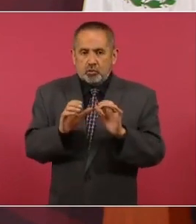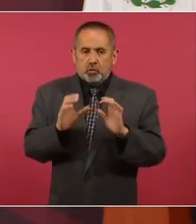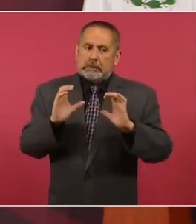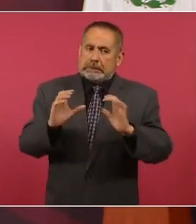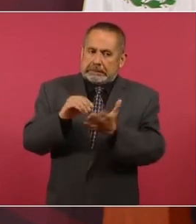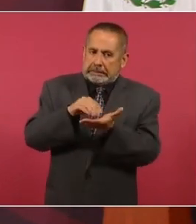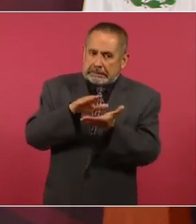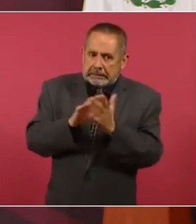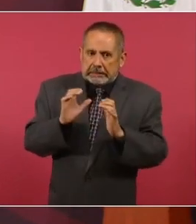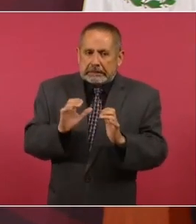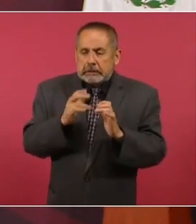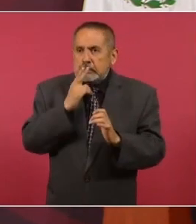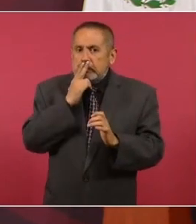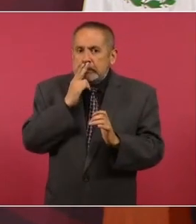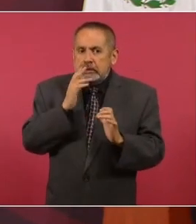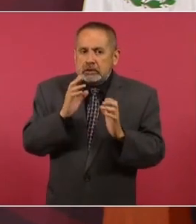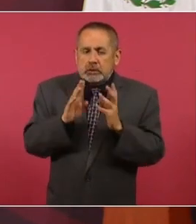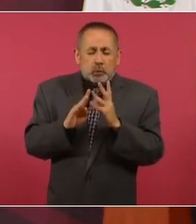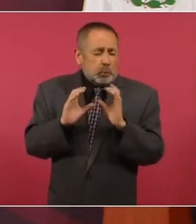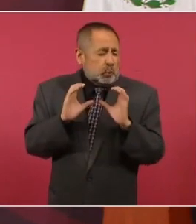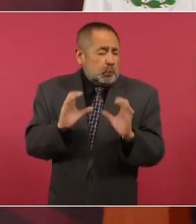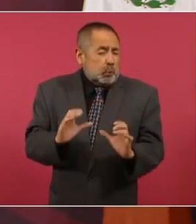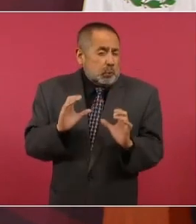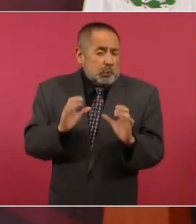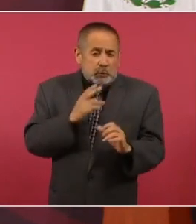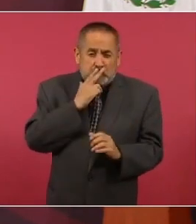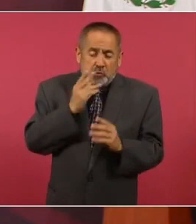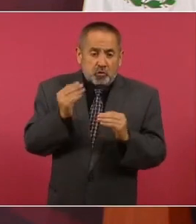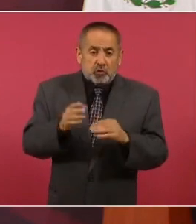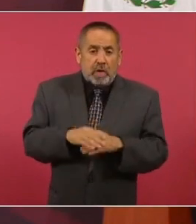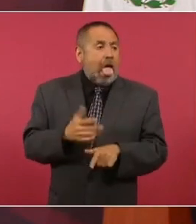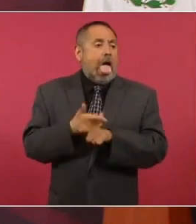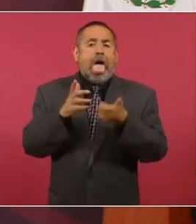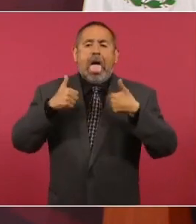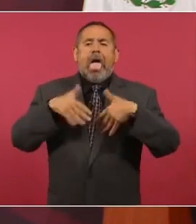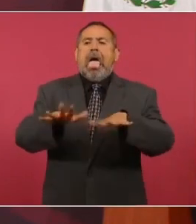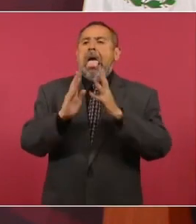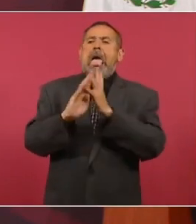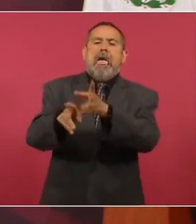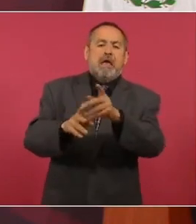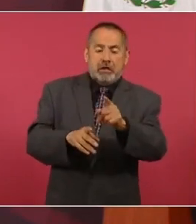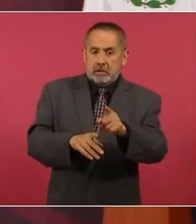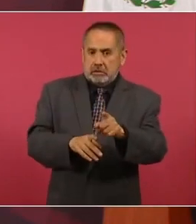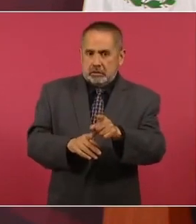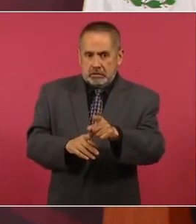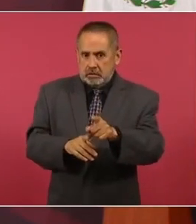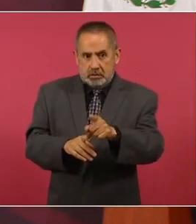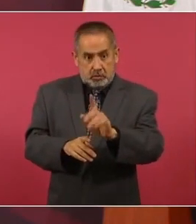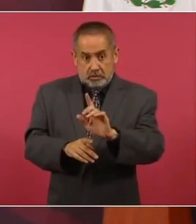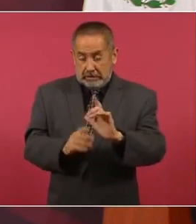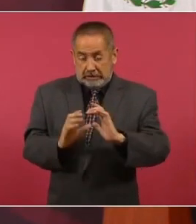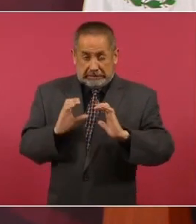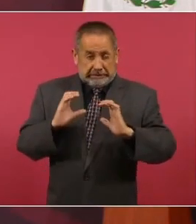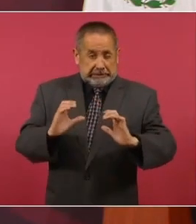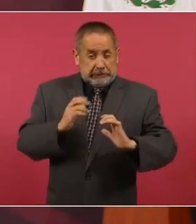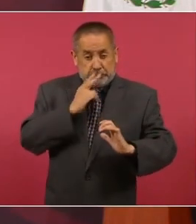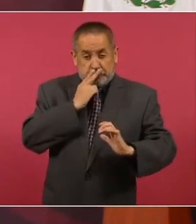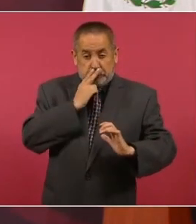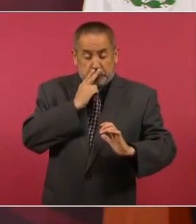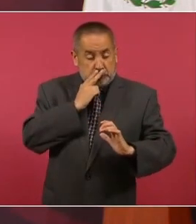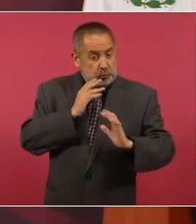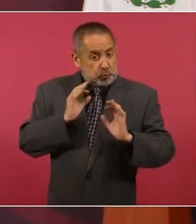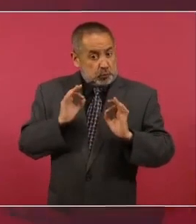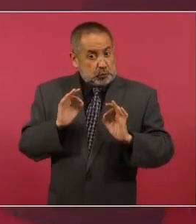reservación, nos lo vamos a cuidar, no va a ser así de entrada masiva.